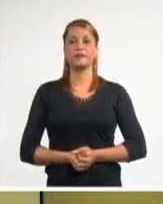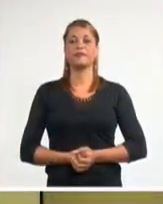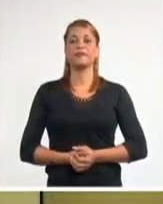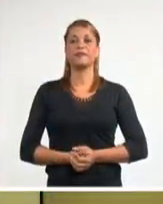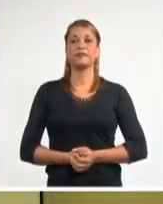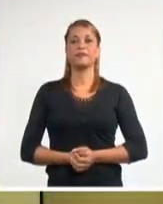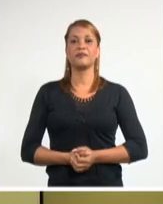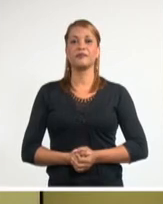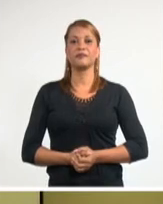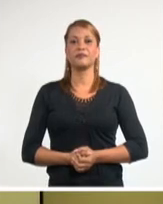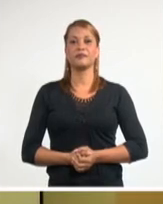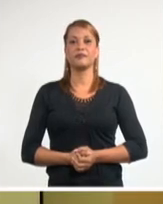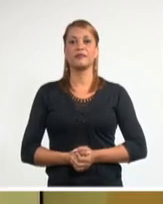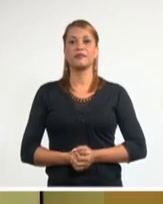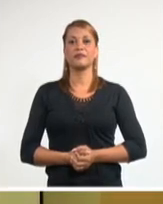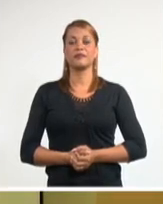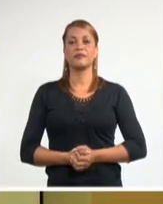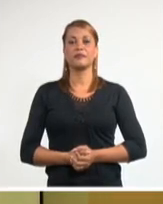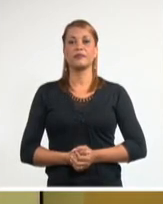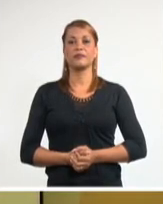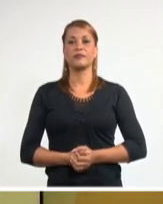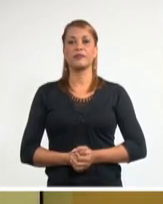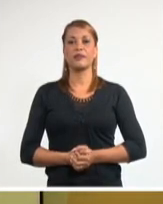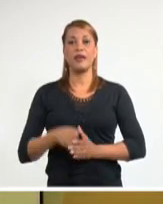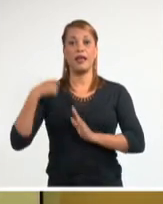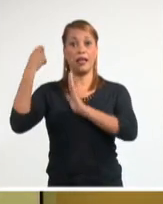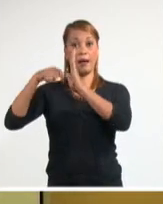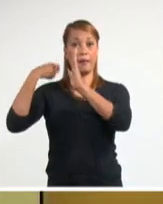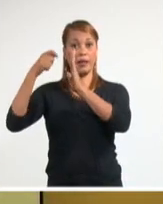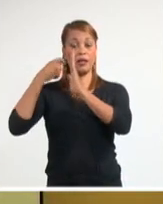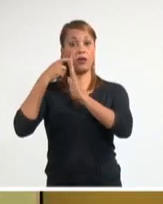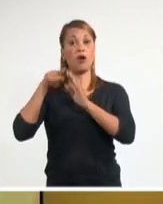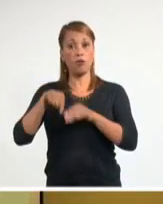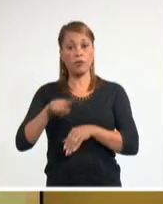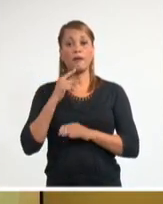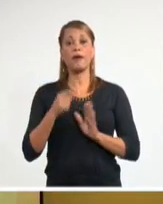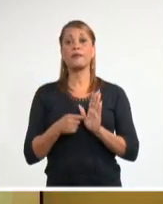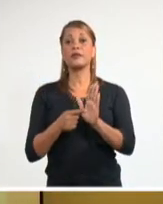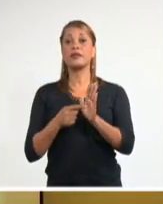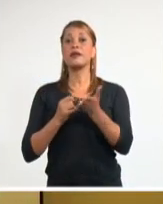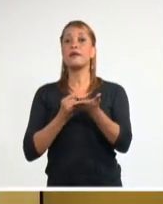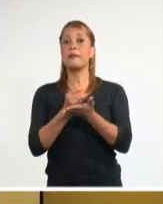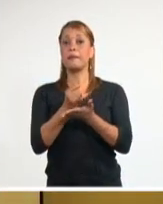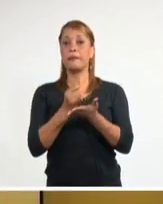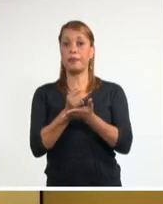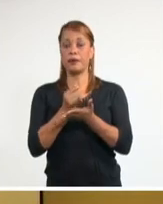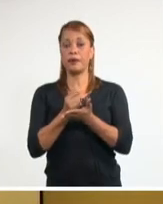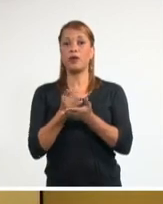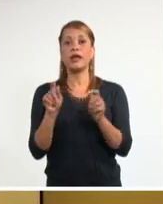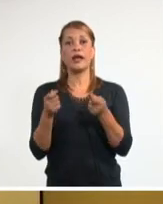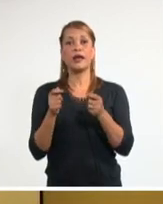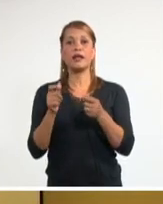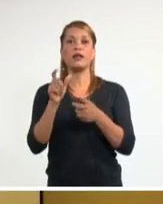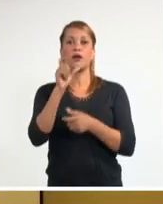Y el espacio del Telefilme presentará este miércoles La Buena Estrella, dirigido por Armando Toledo, una producción del canal